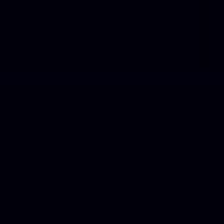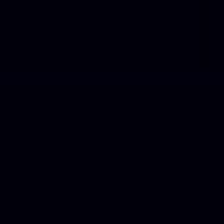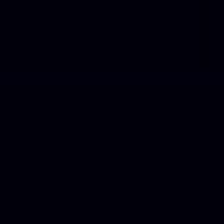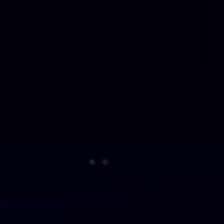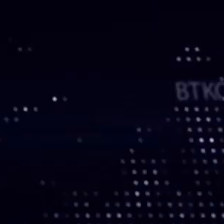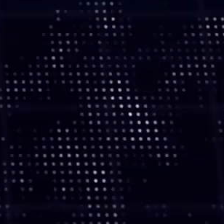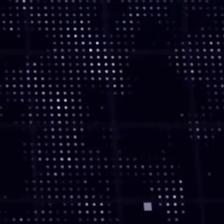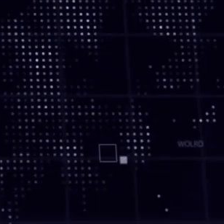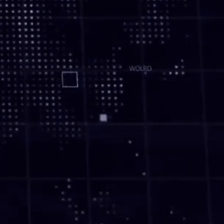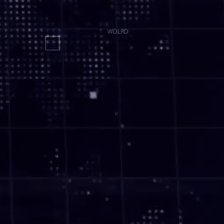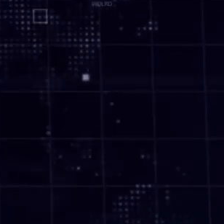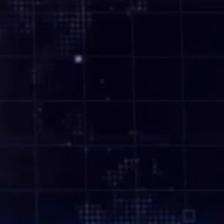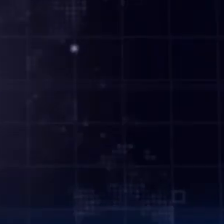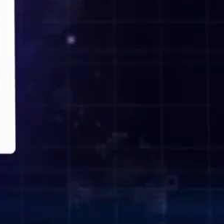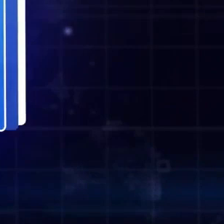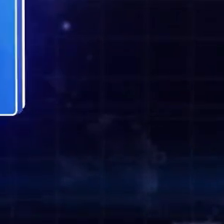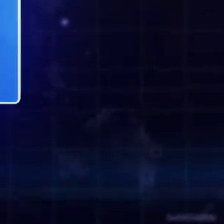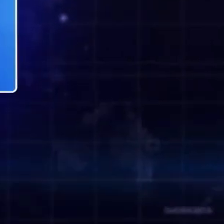personas.